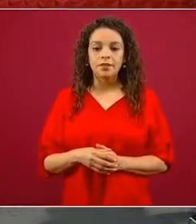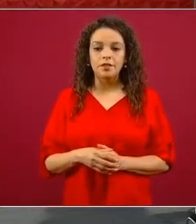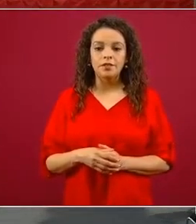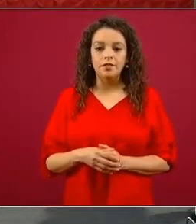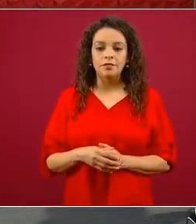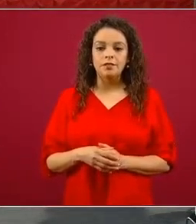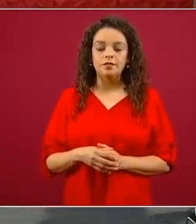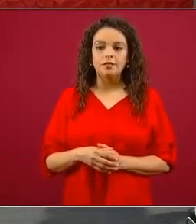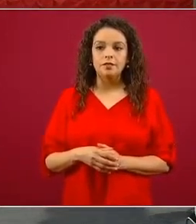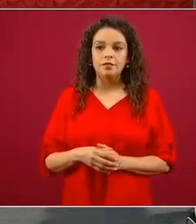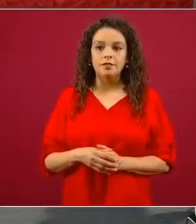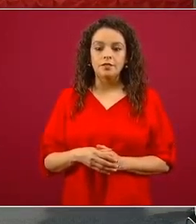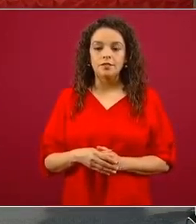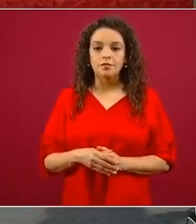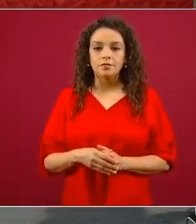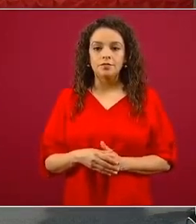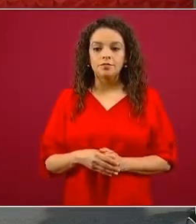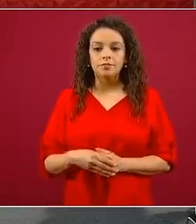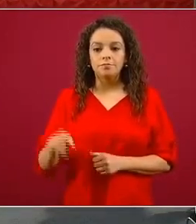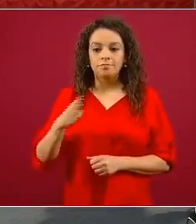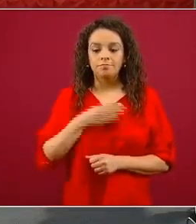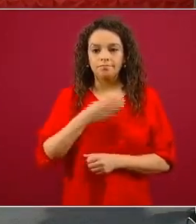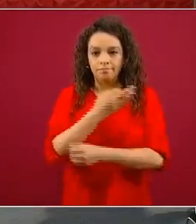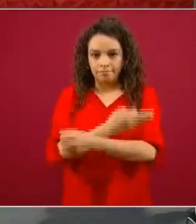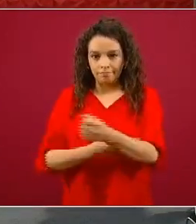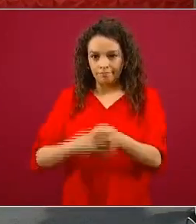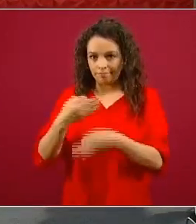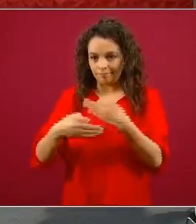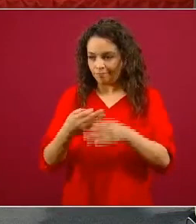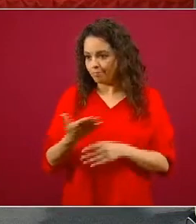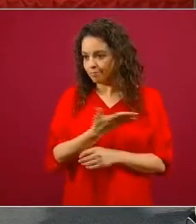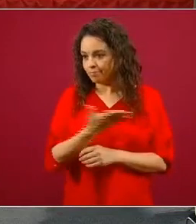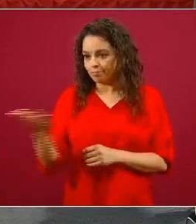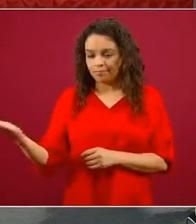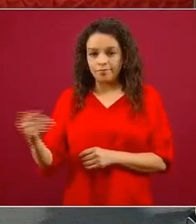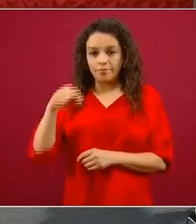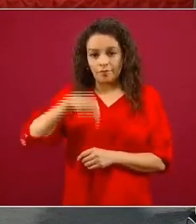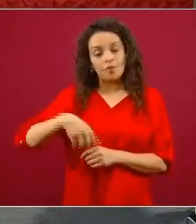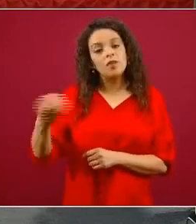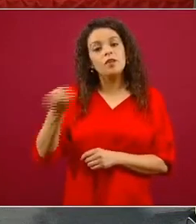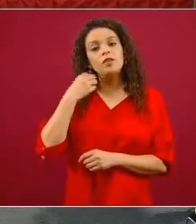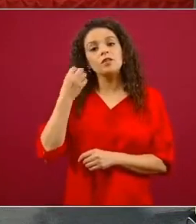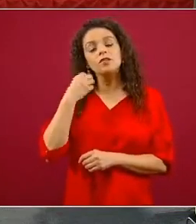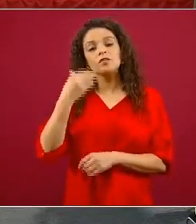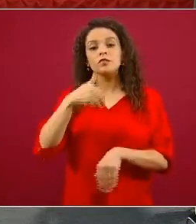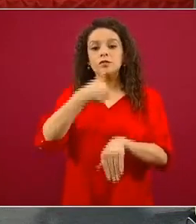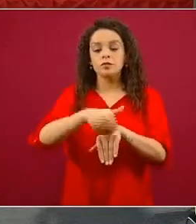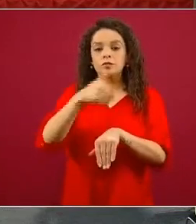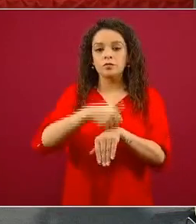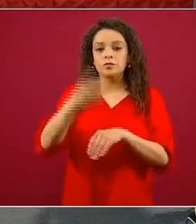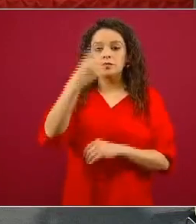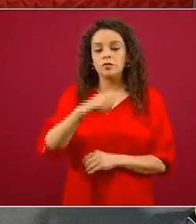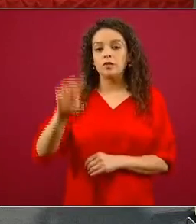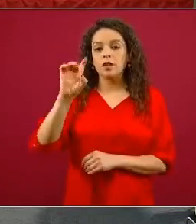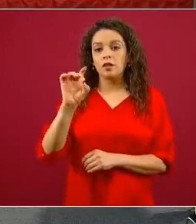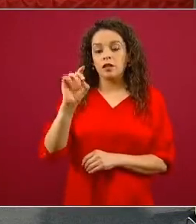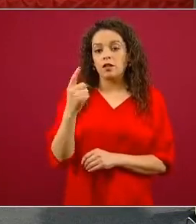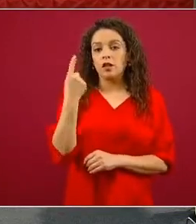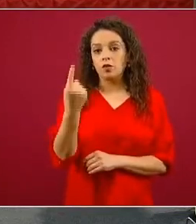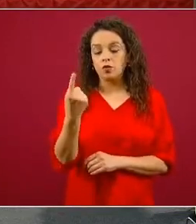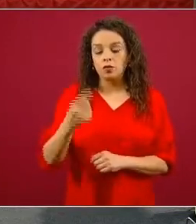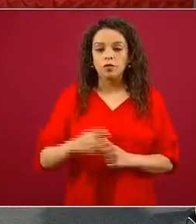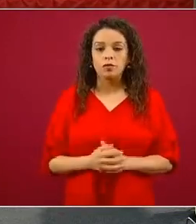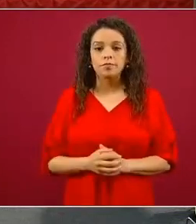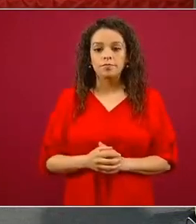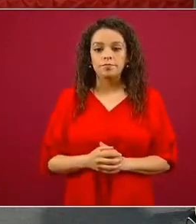Muy buenas tardes con todas y todos ustedes. Estamos en la conferencia vespertina número 131.